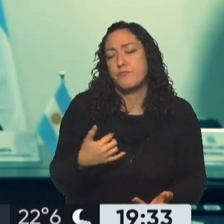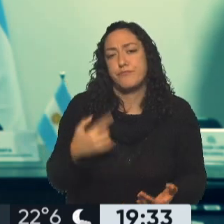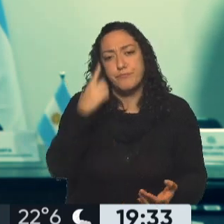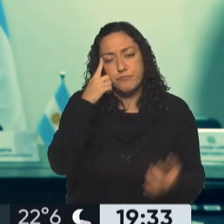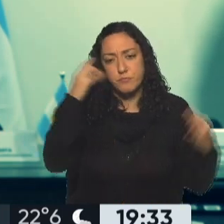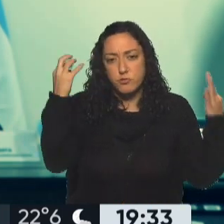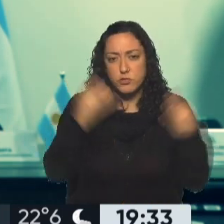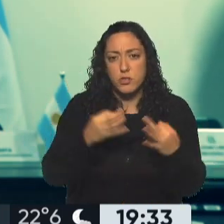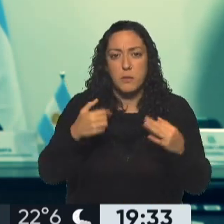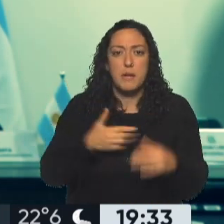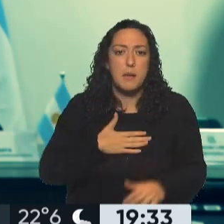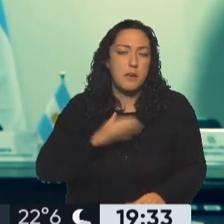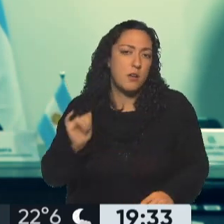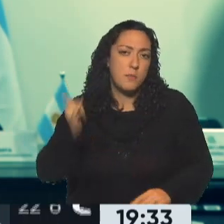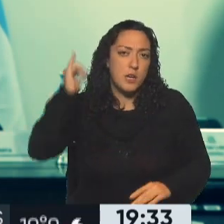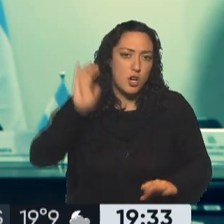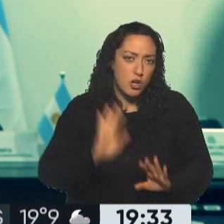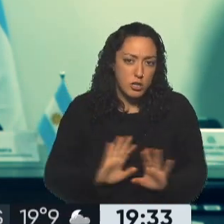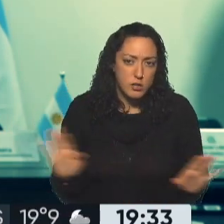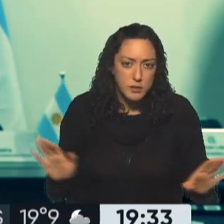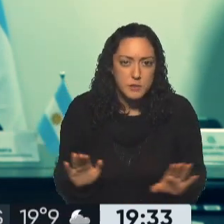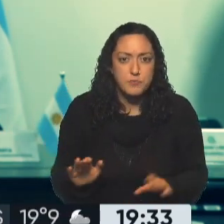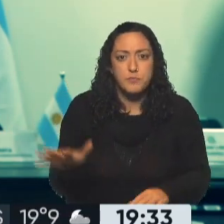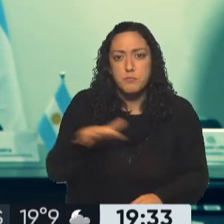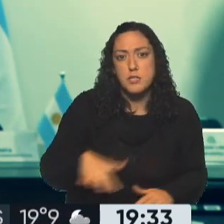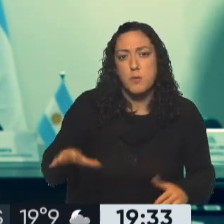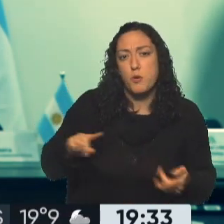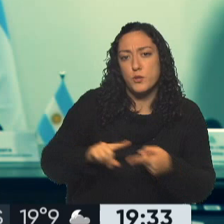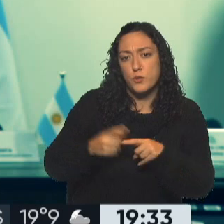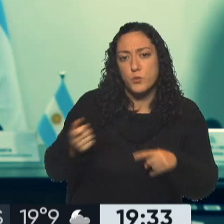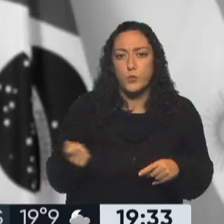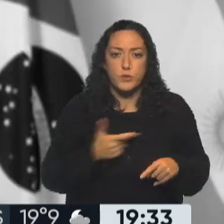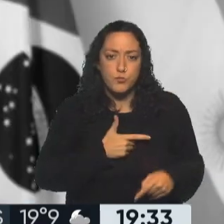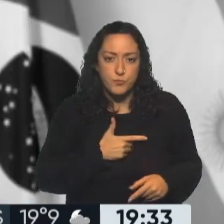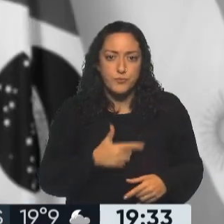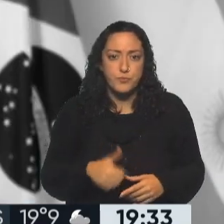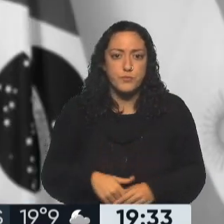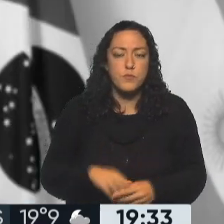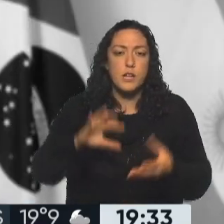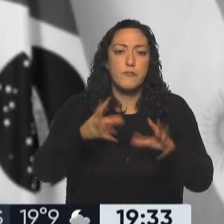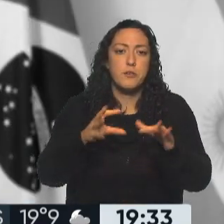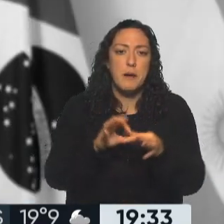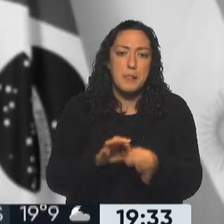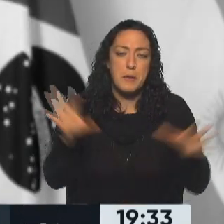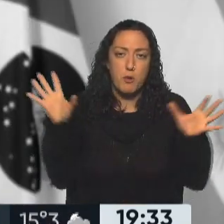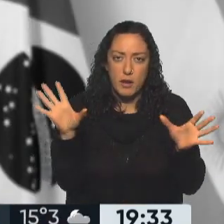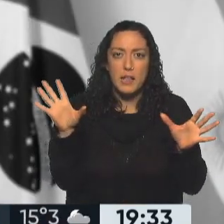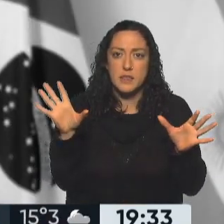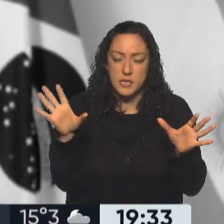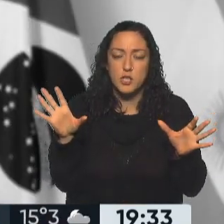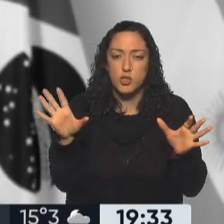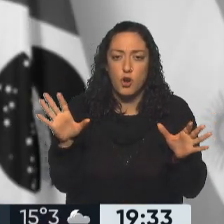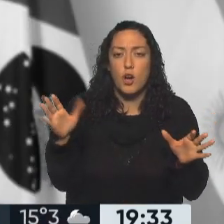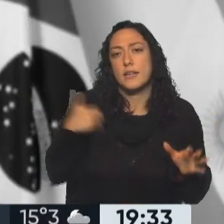es lo mejor que puede ocurrir en nuestro espacio político, que democráticamente el